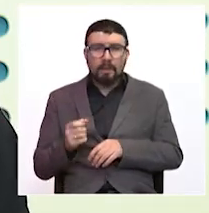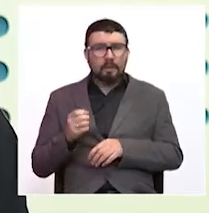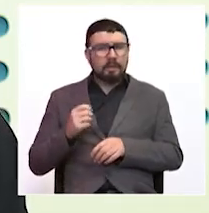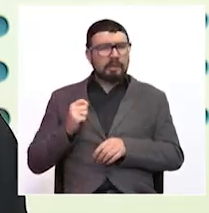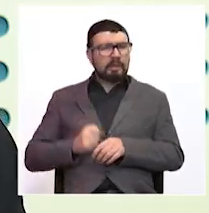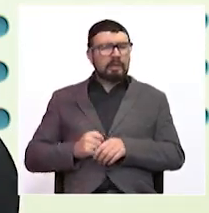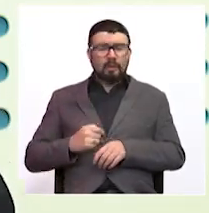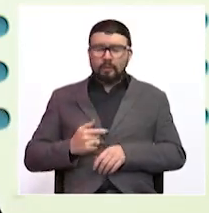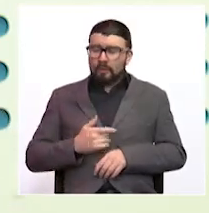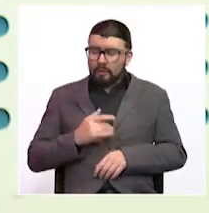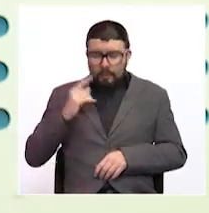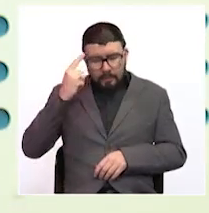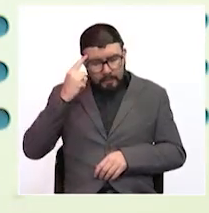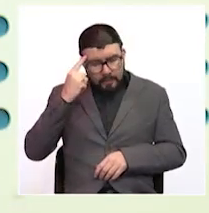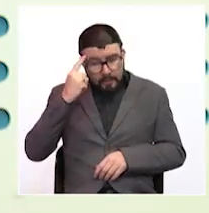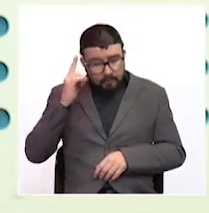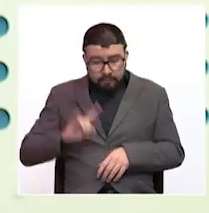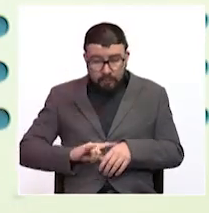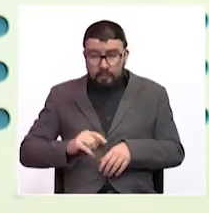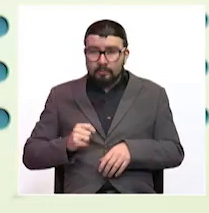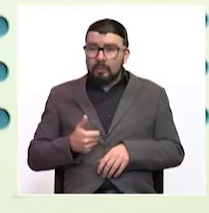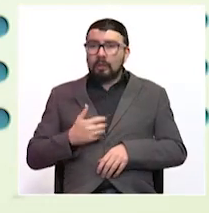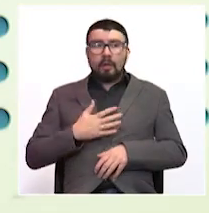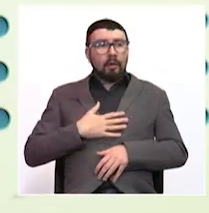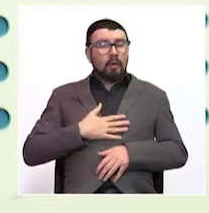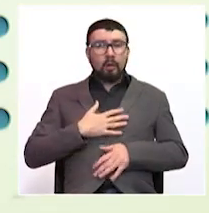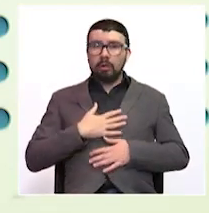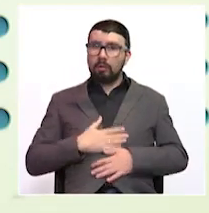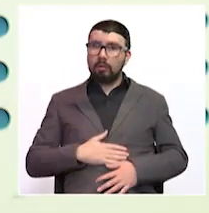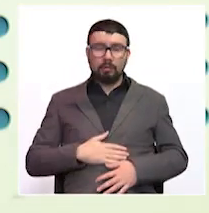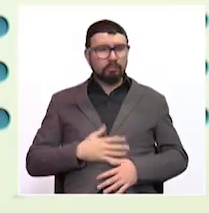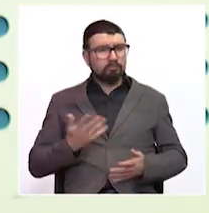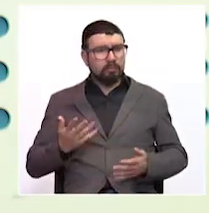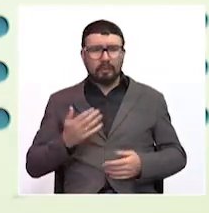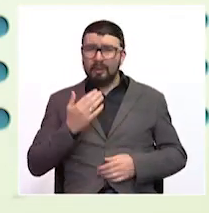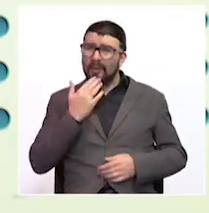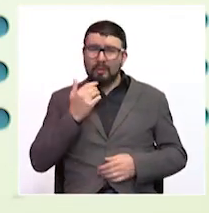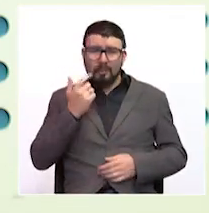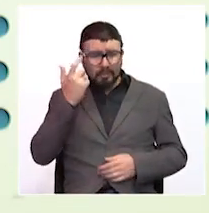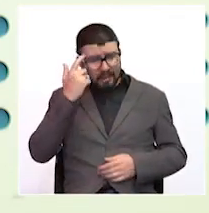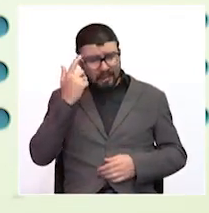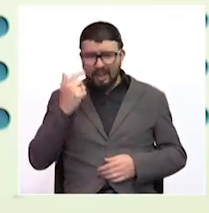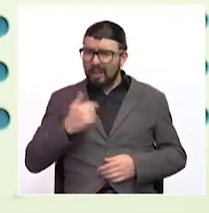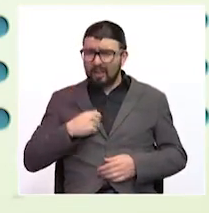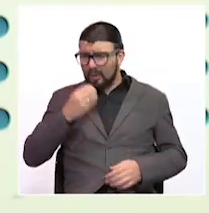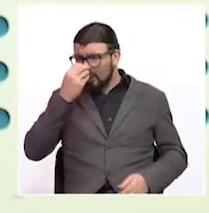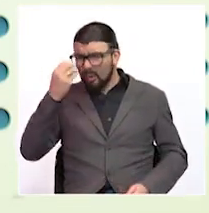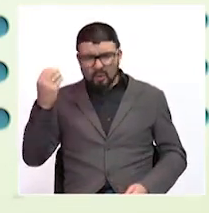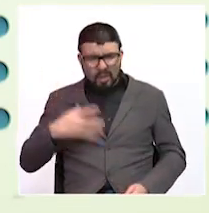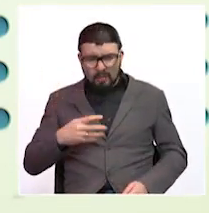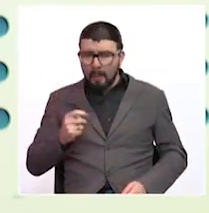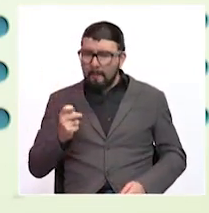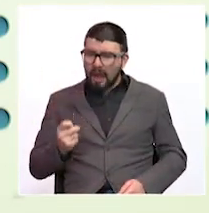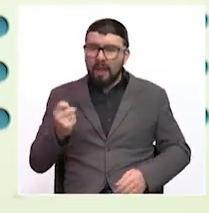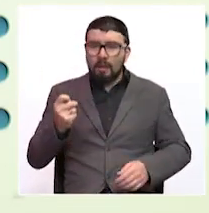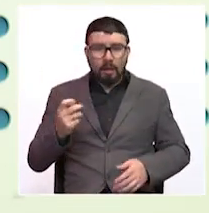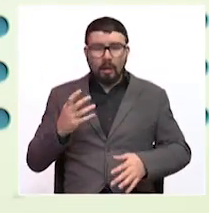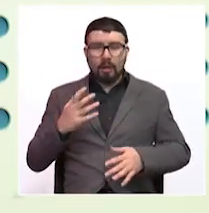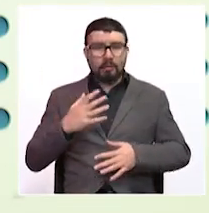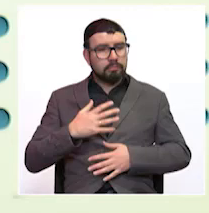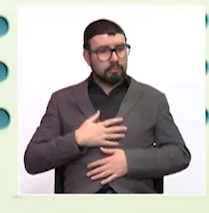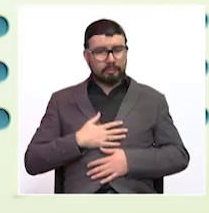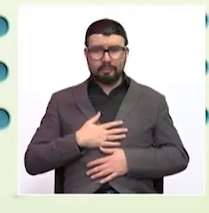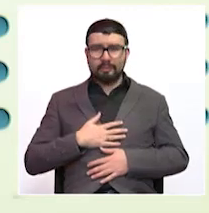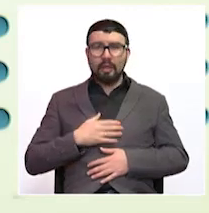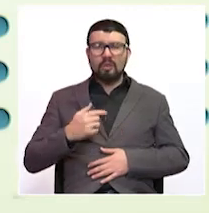lo que yo esté sintiendo si yo vieron mi autoestima diciendo yo no sirvo para nada esto no interrumpe yo soy un estúpido